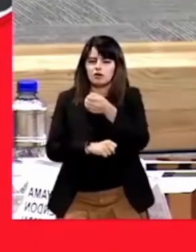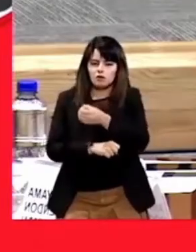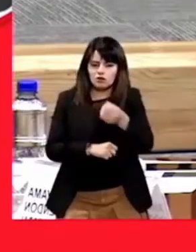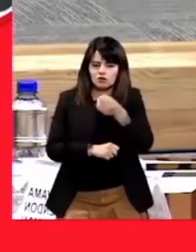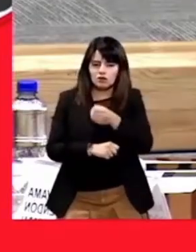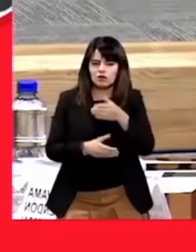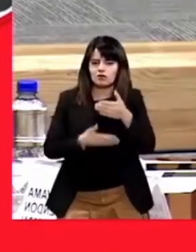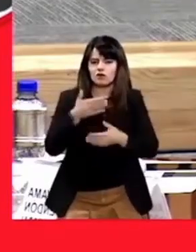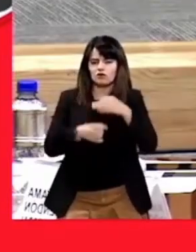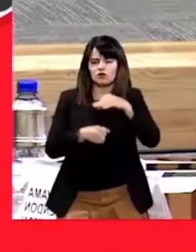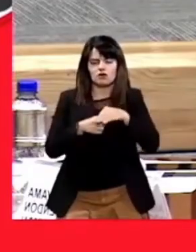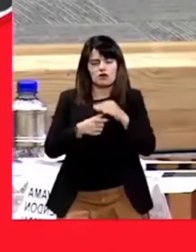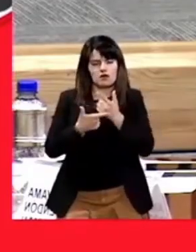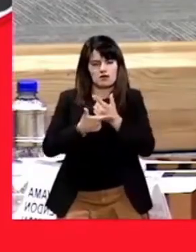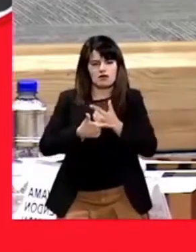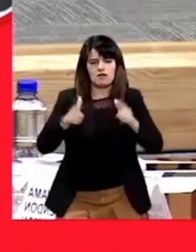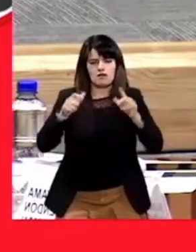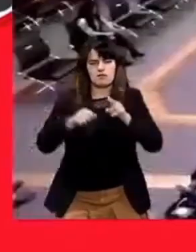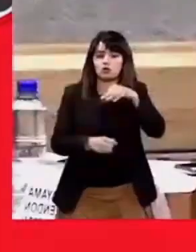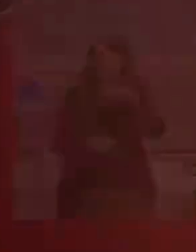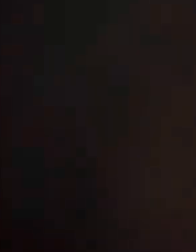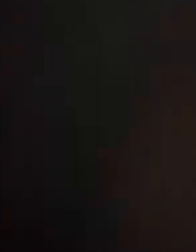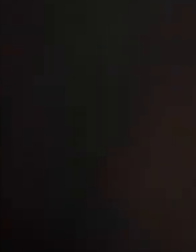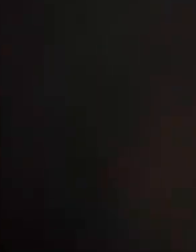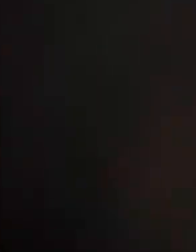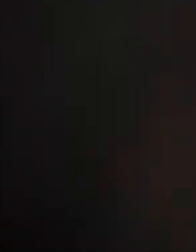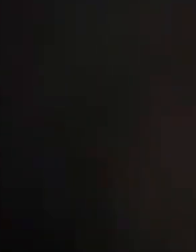libres y auténticas. Muchas gracias por su atención.